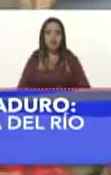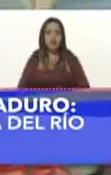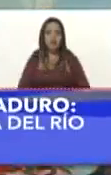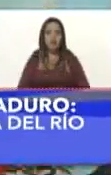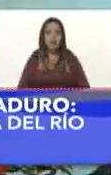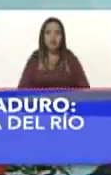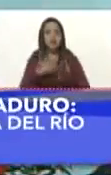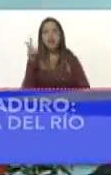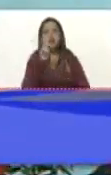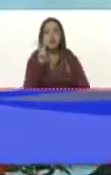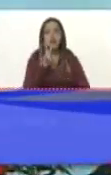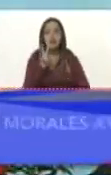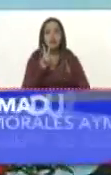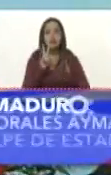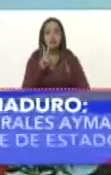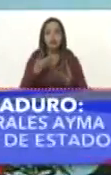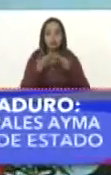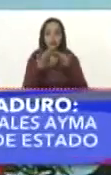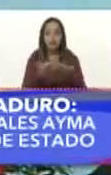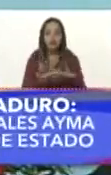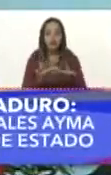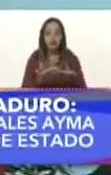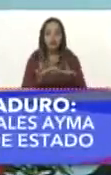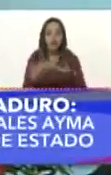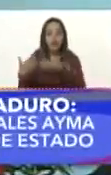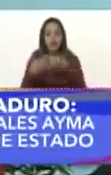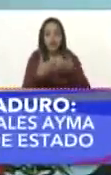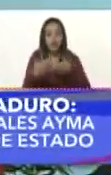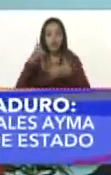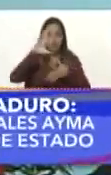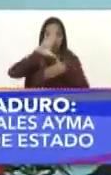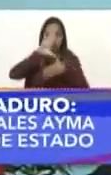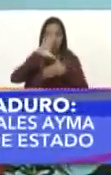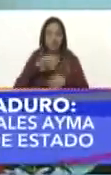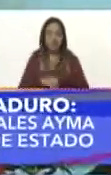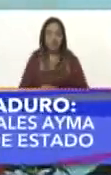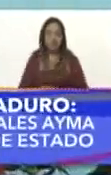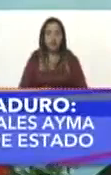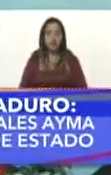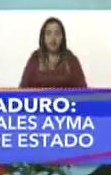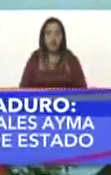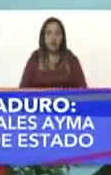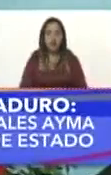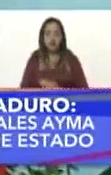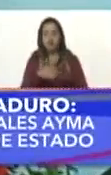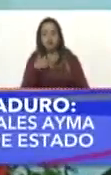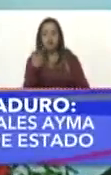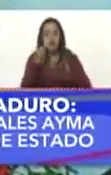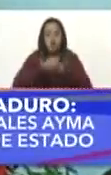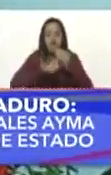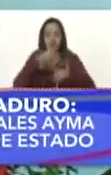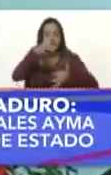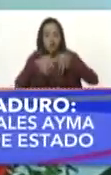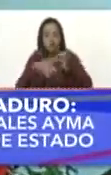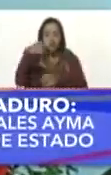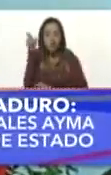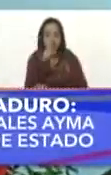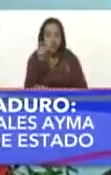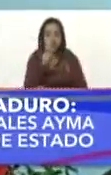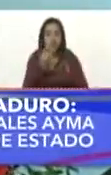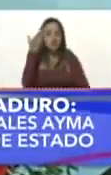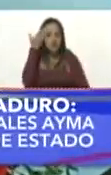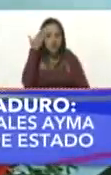Y Venezuela da la batalla por nuestra América, por las causas justas, necesarias.